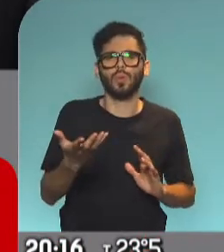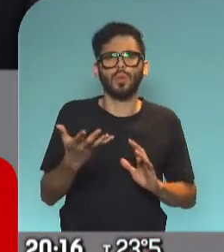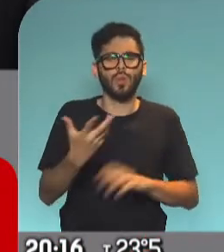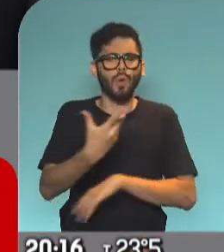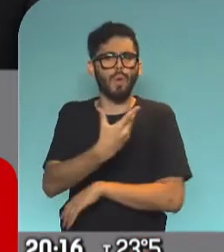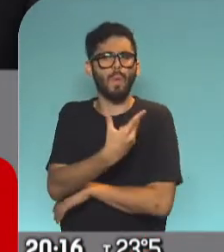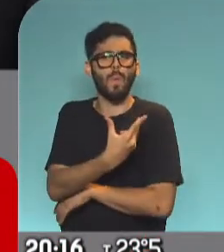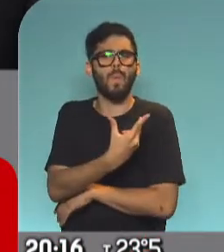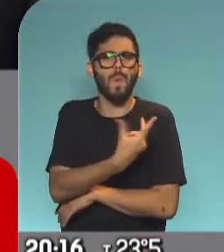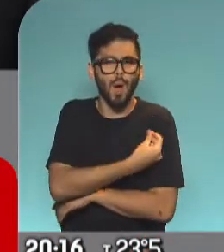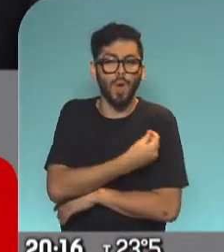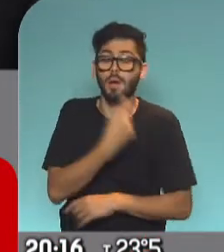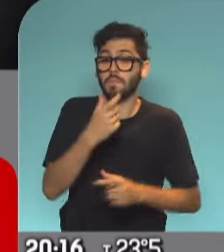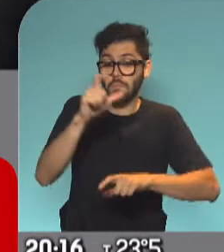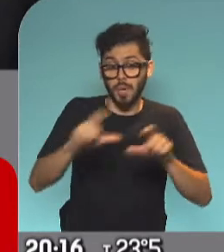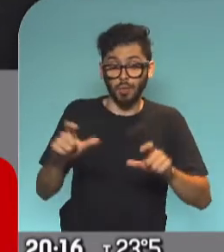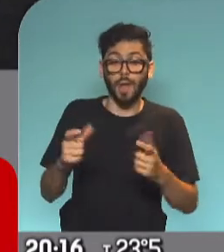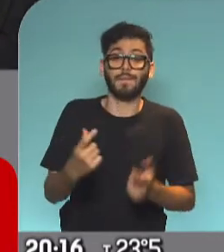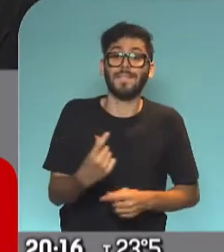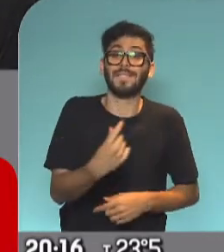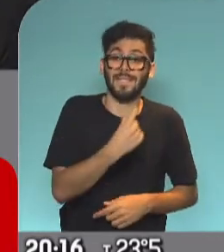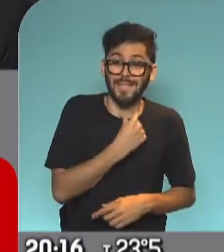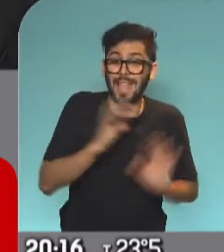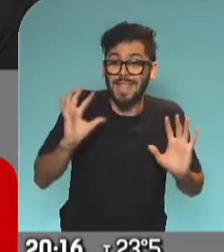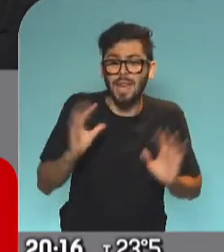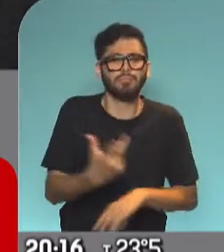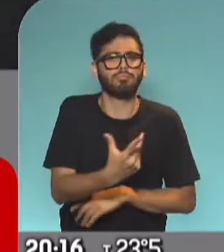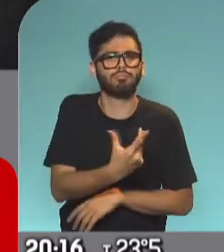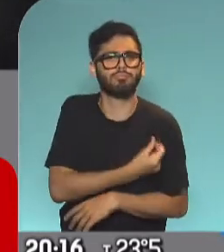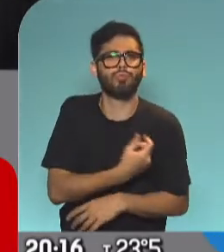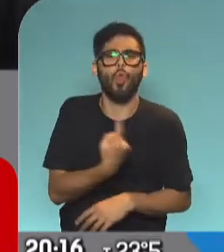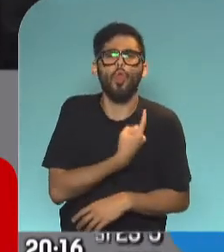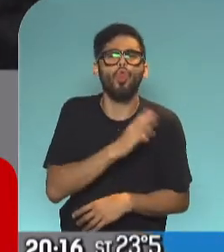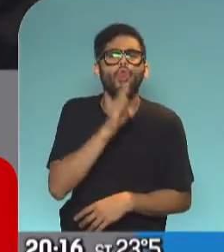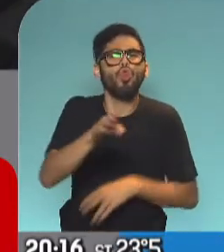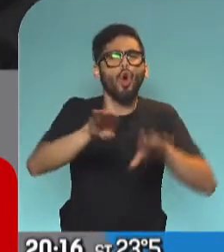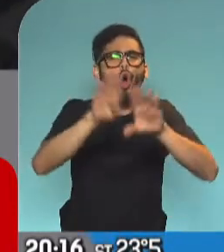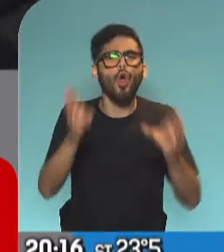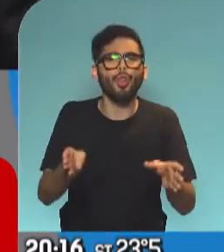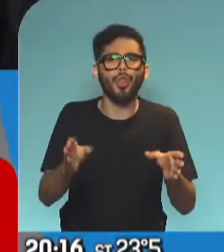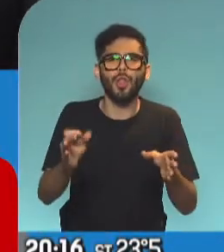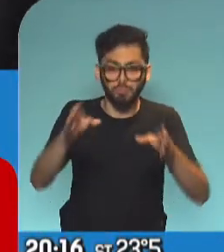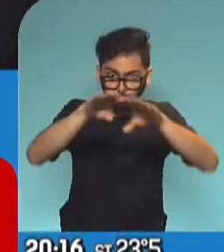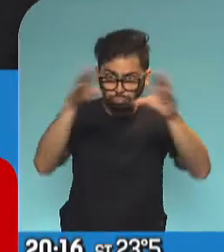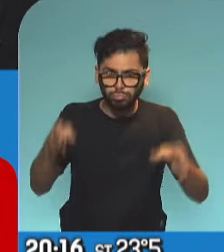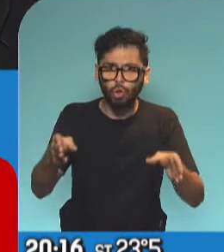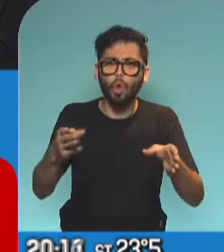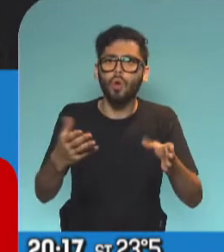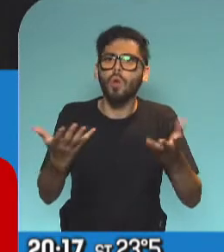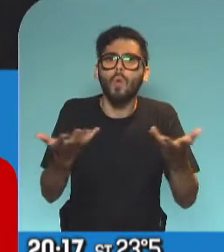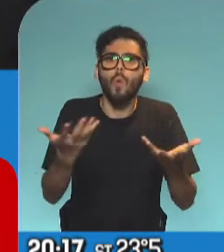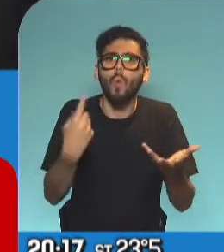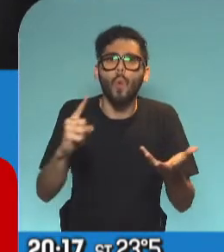aplicar la vacuna a aquellas personas que lo deseen? Y por otro lado, ¿cuáles van a ser los establecimientos que van a estar dispuestos o disponibles para poder